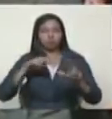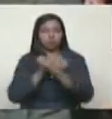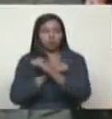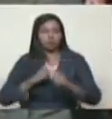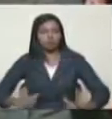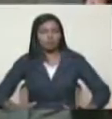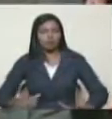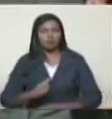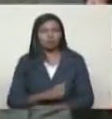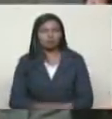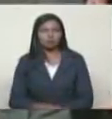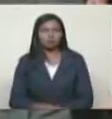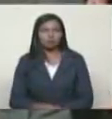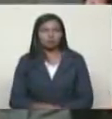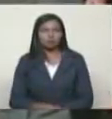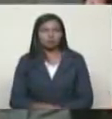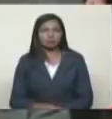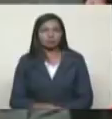Armada.